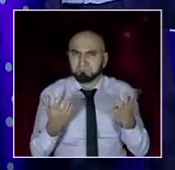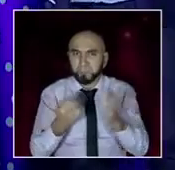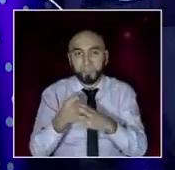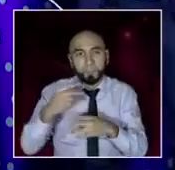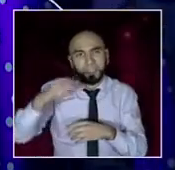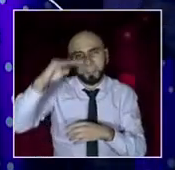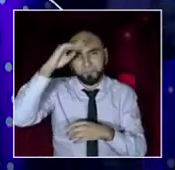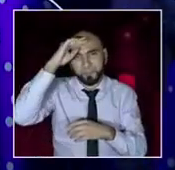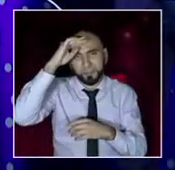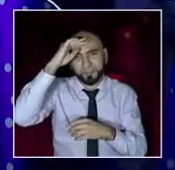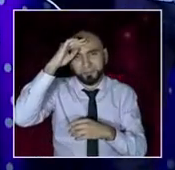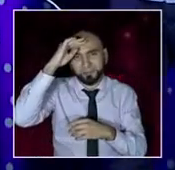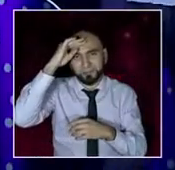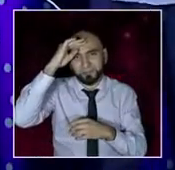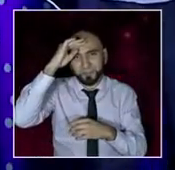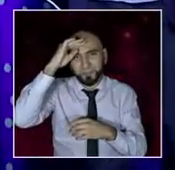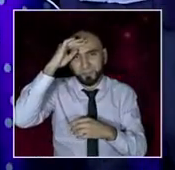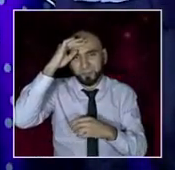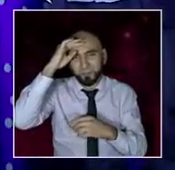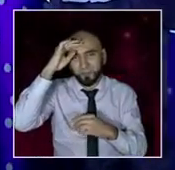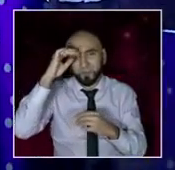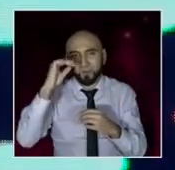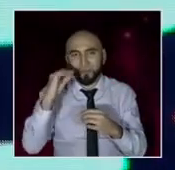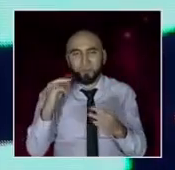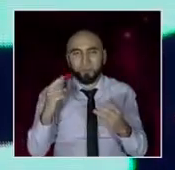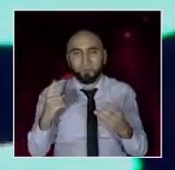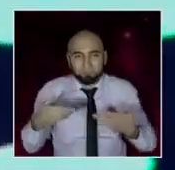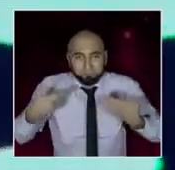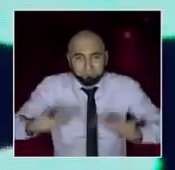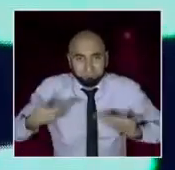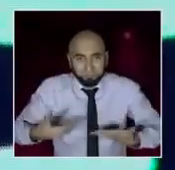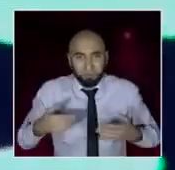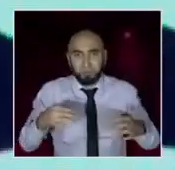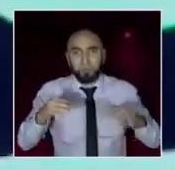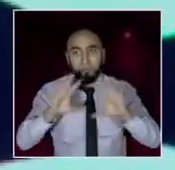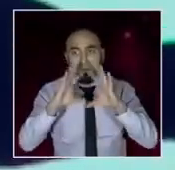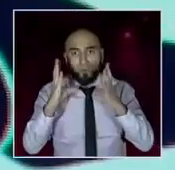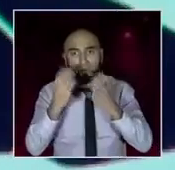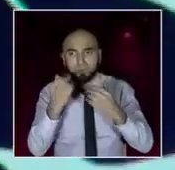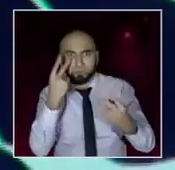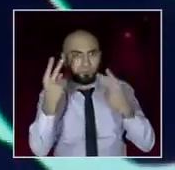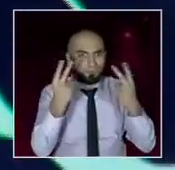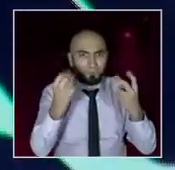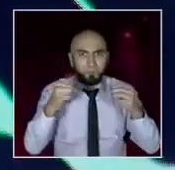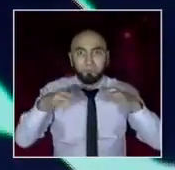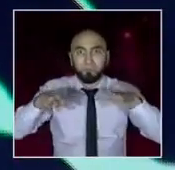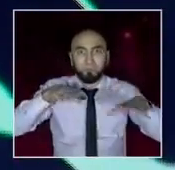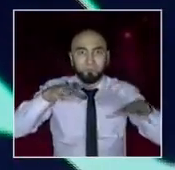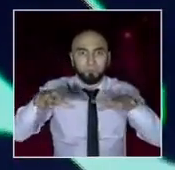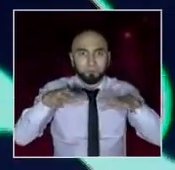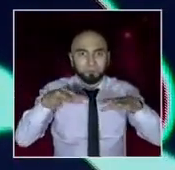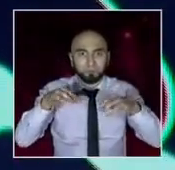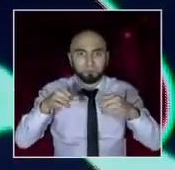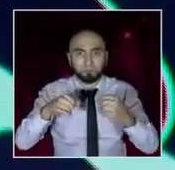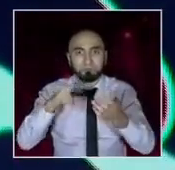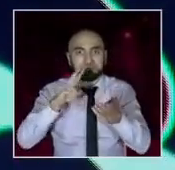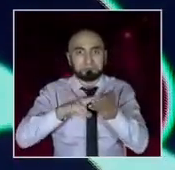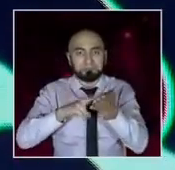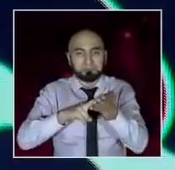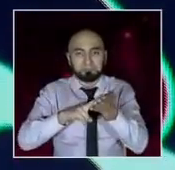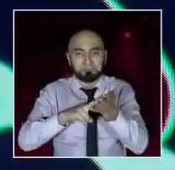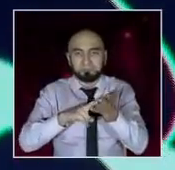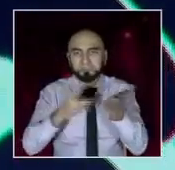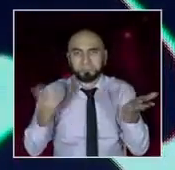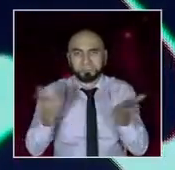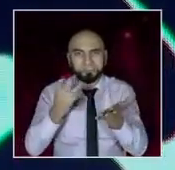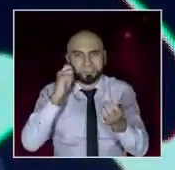experiencia viva del mundo y los objetos no es la realidad objetiva, es el resultado de